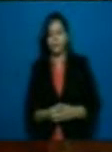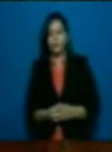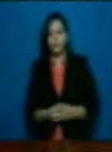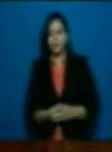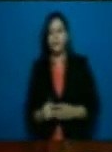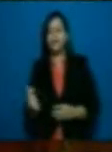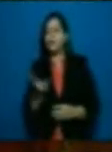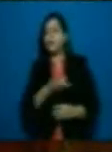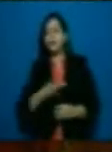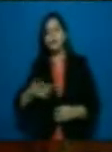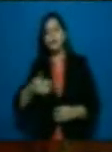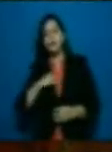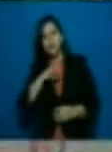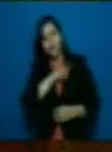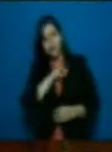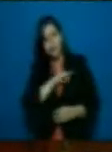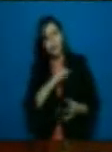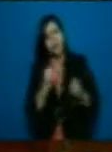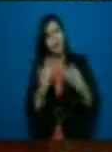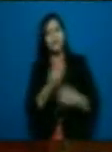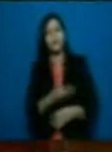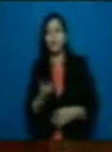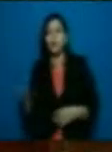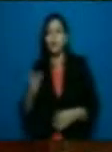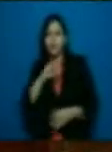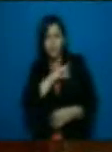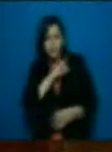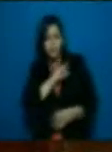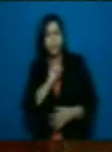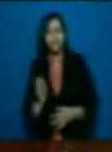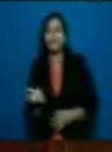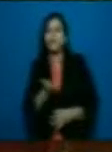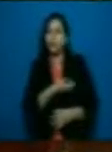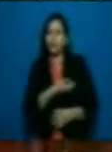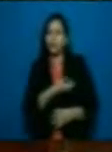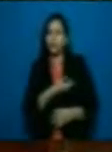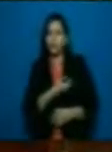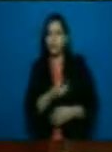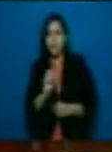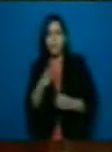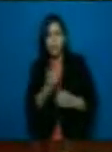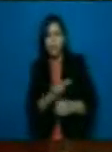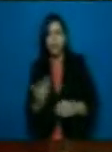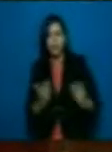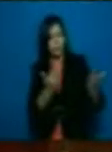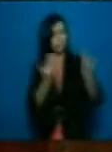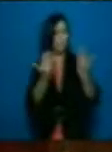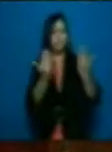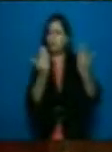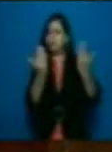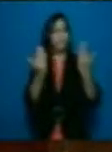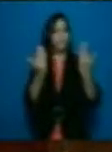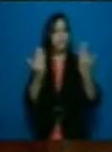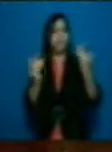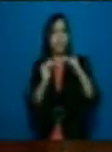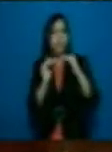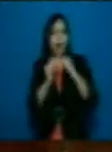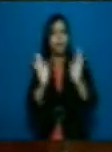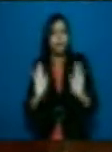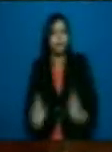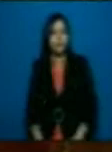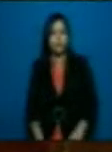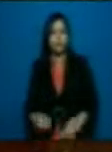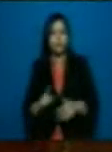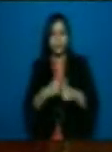nos identifican muchas cosas nos parecemos en un montón de cosas en lo